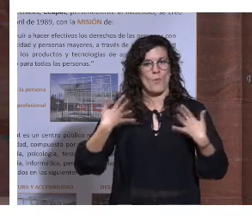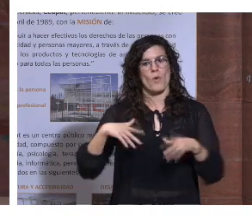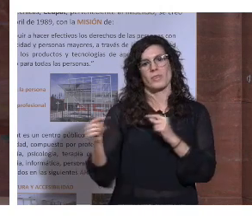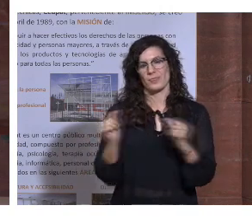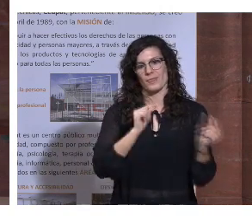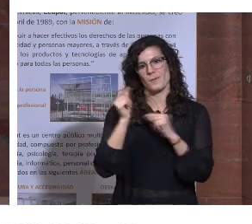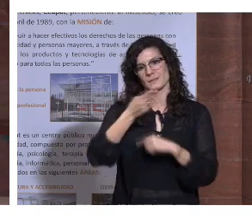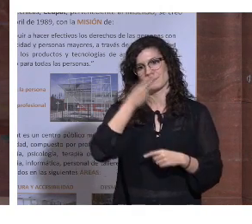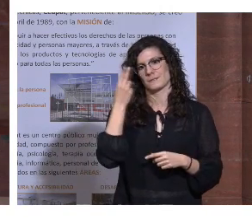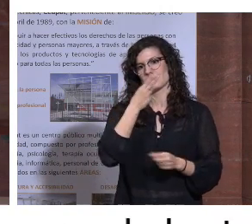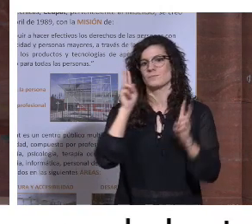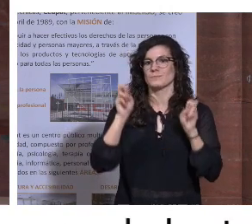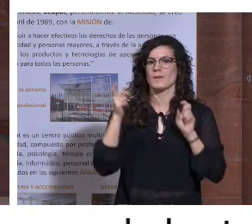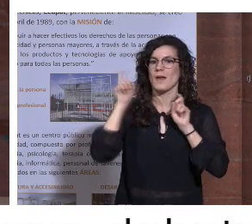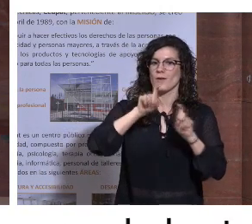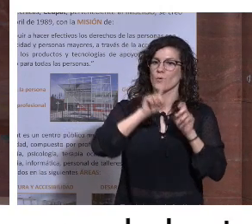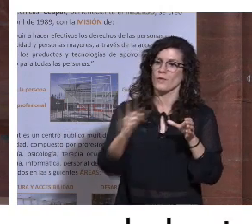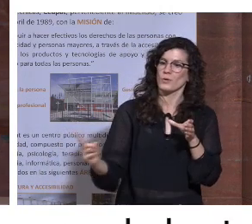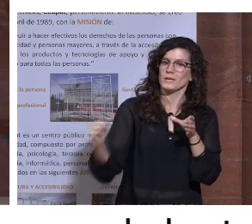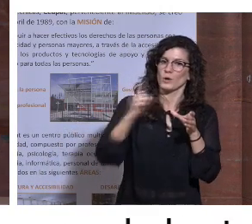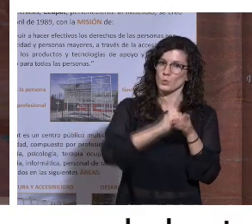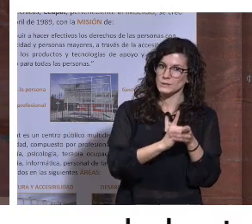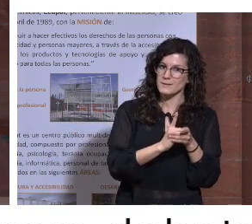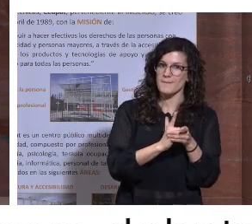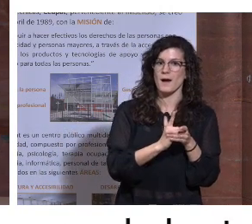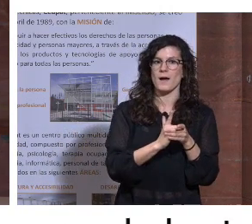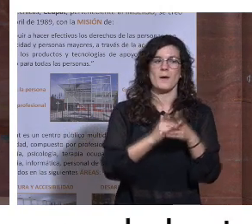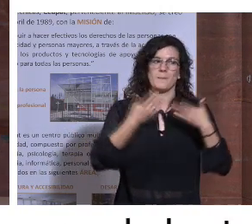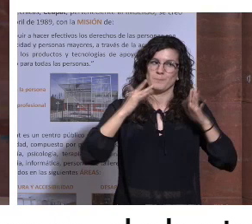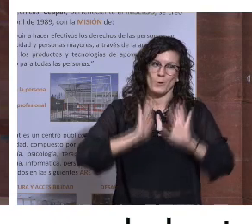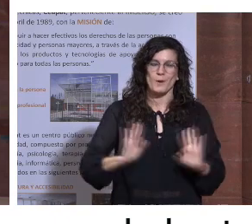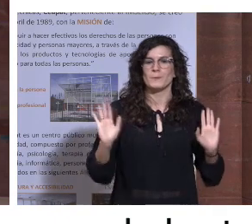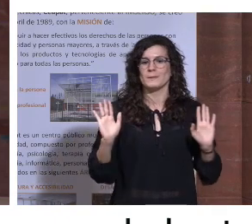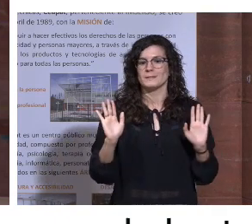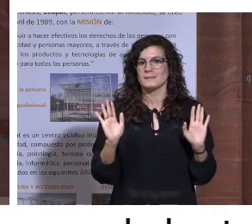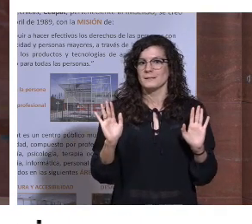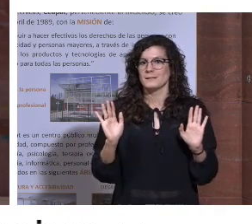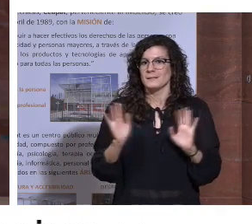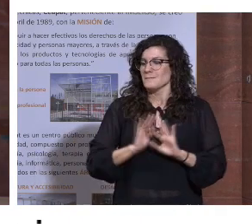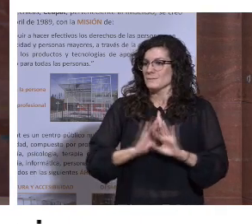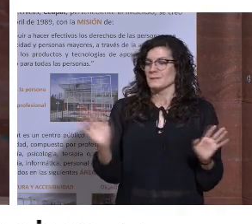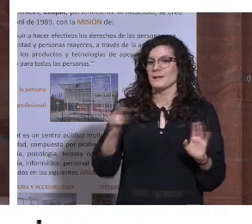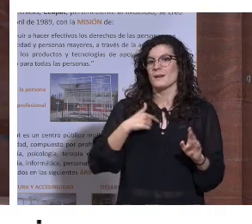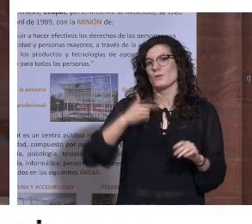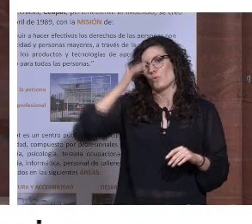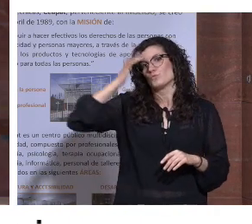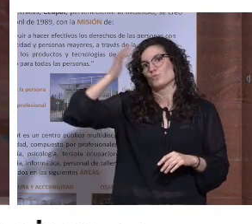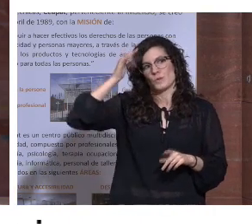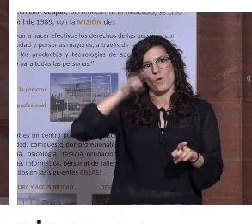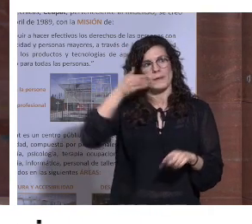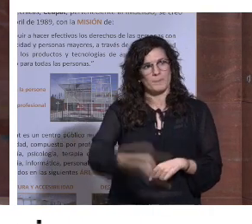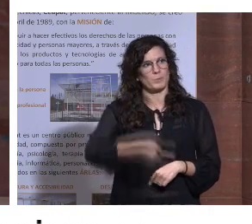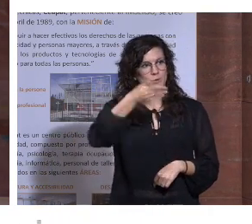la educación inclusiva. Pero bueno, que bueno, que es un sueño muy